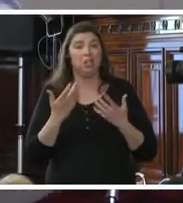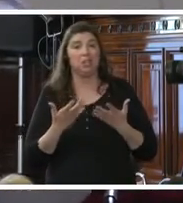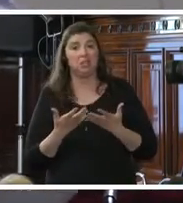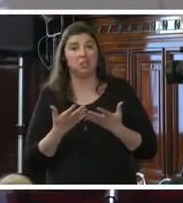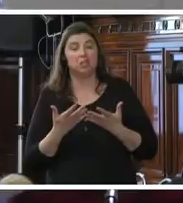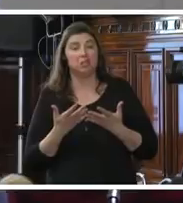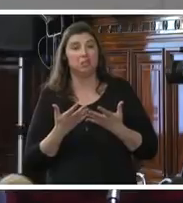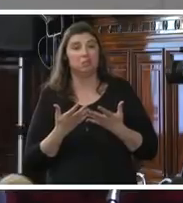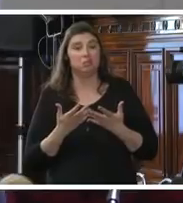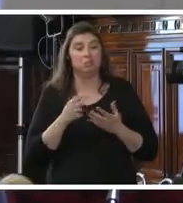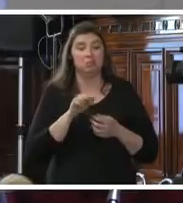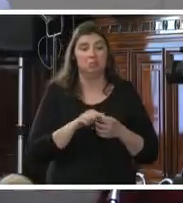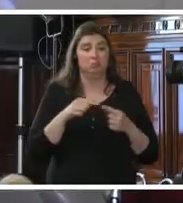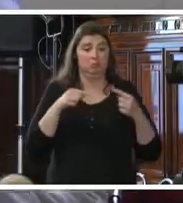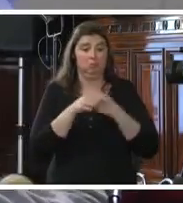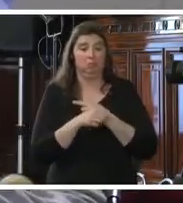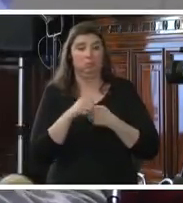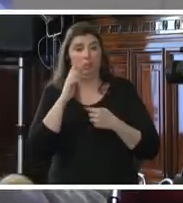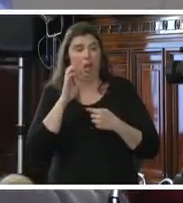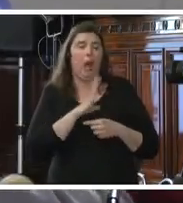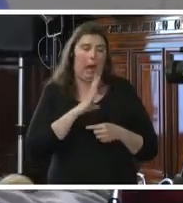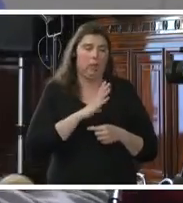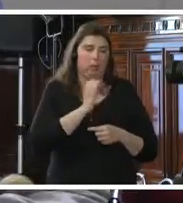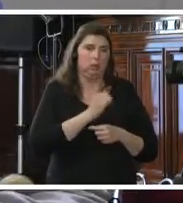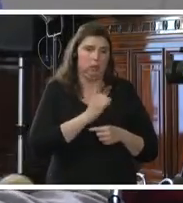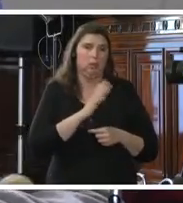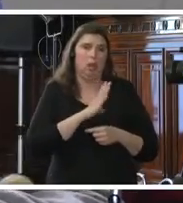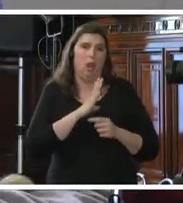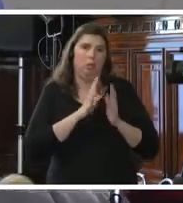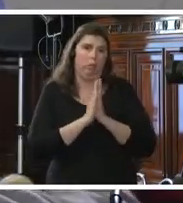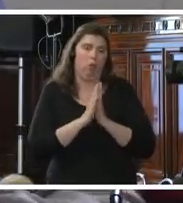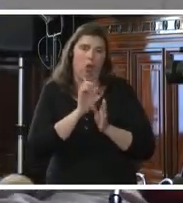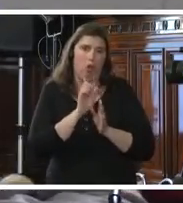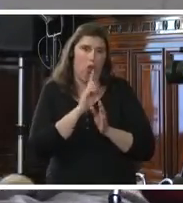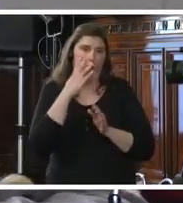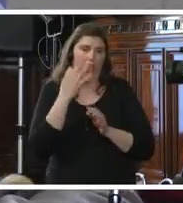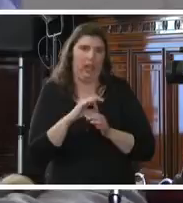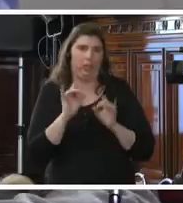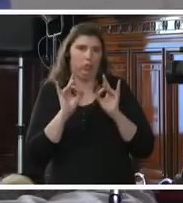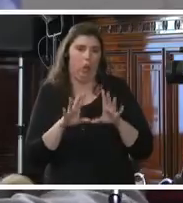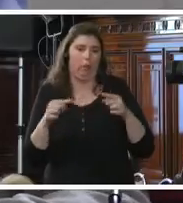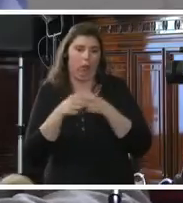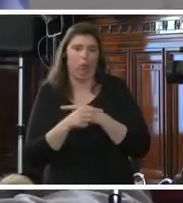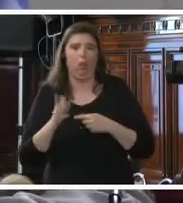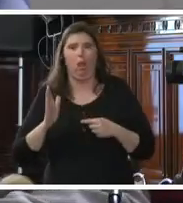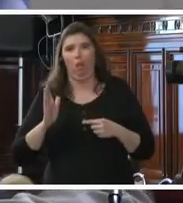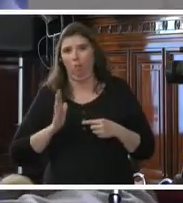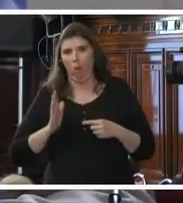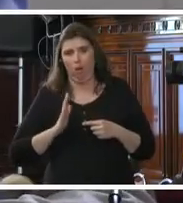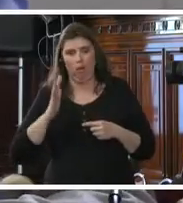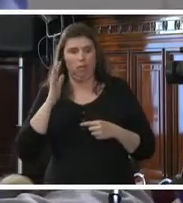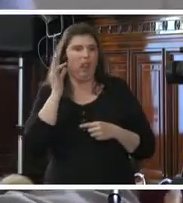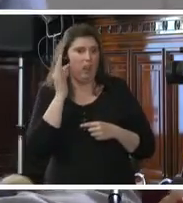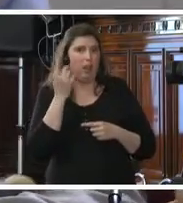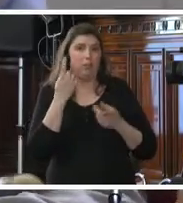los que fueran víctimas, y hay niños que sí, lo son. Por favor, no crean que yo no soy consciente de eso, pero no tanto